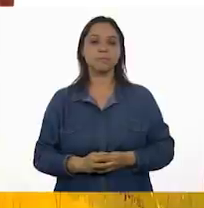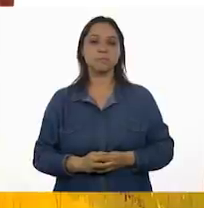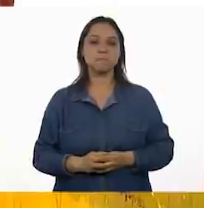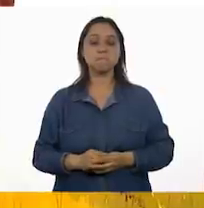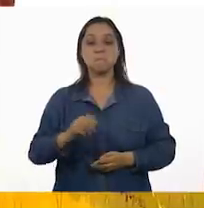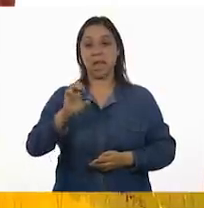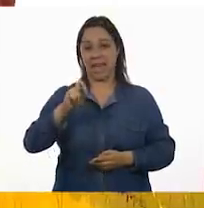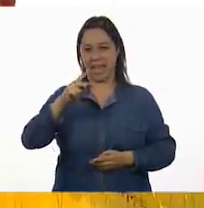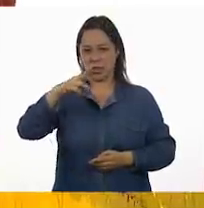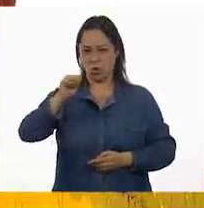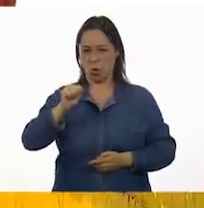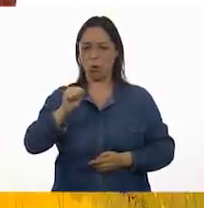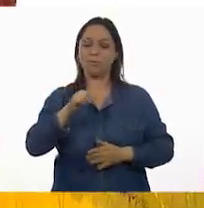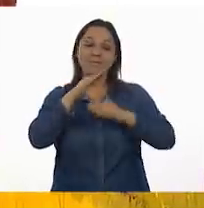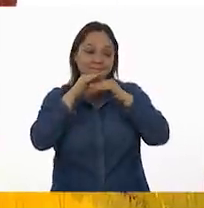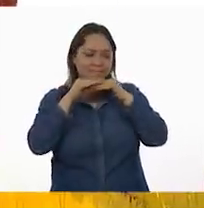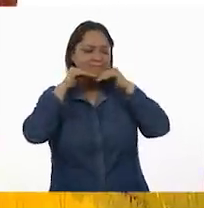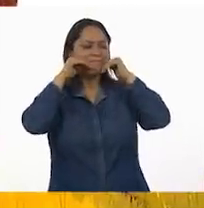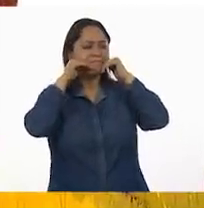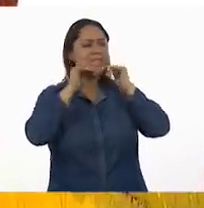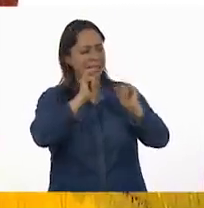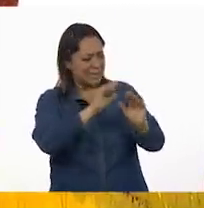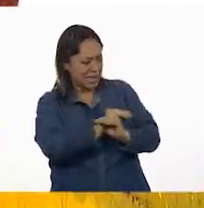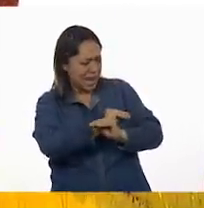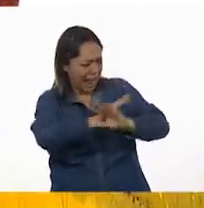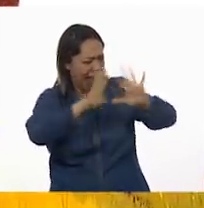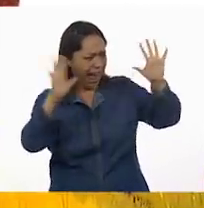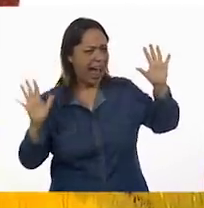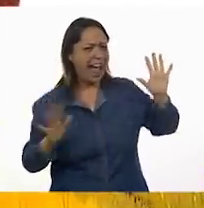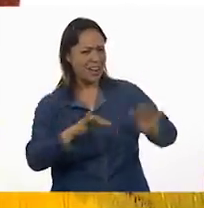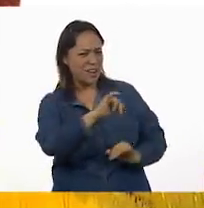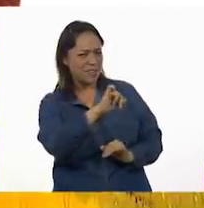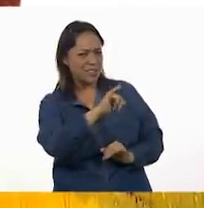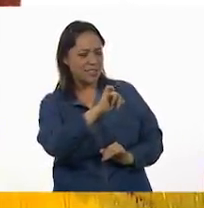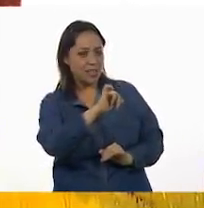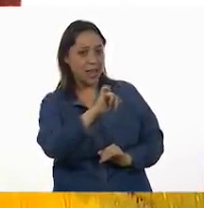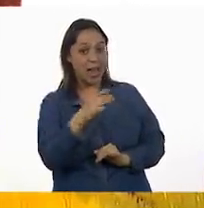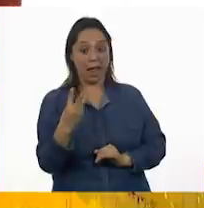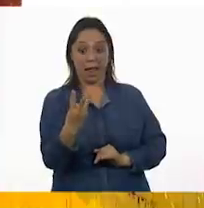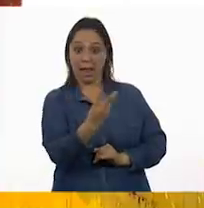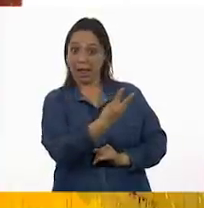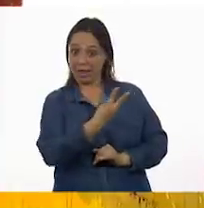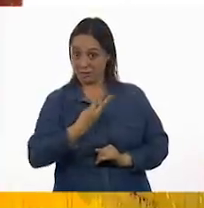Eto sonríe y dice, ¡por supuesto! Y